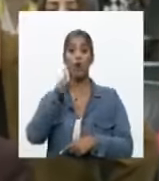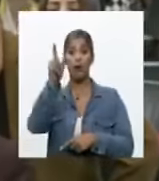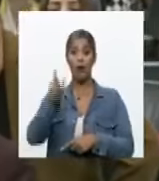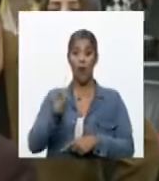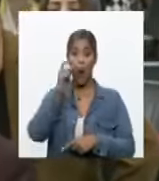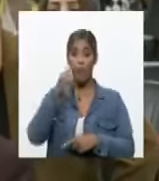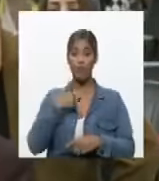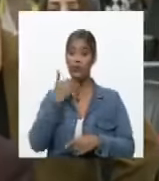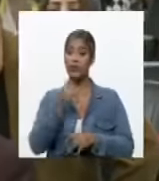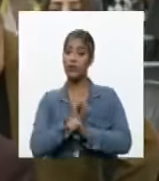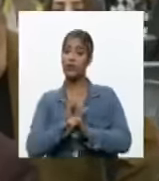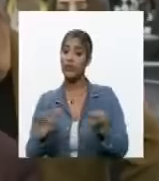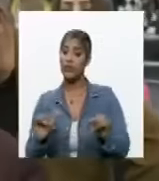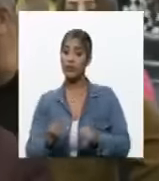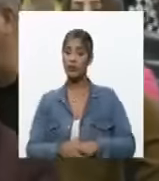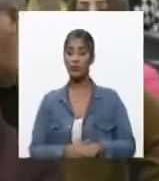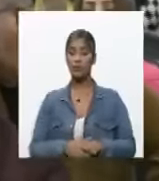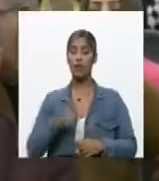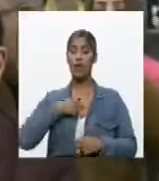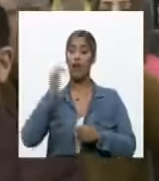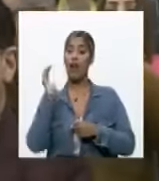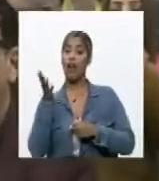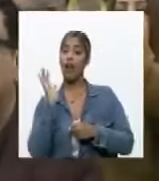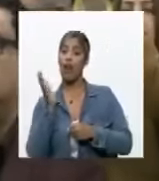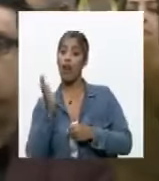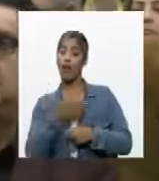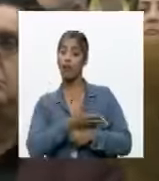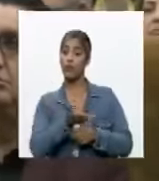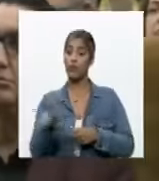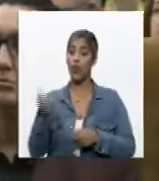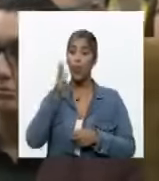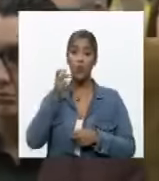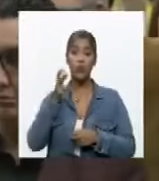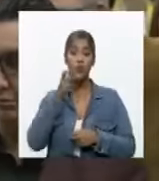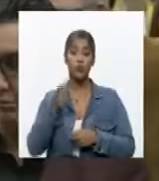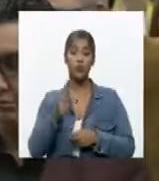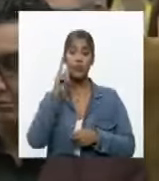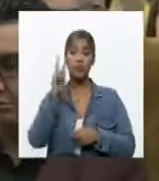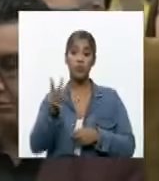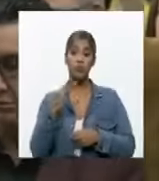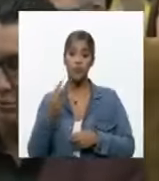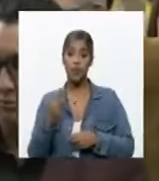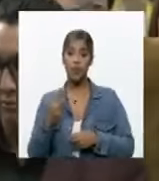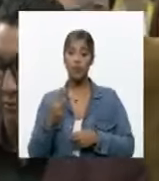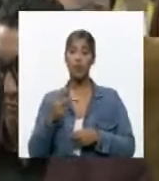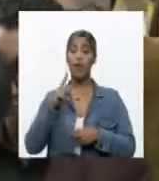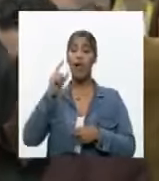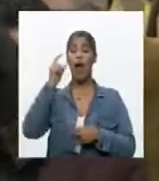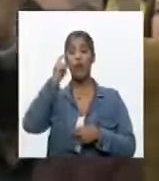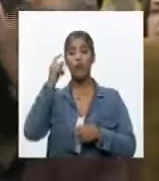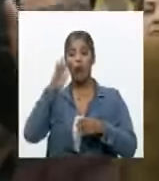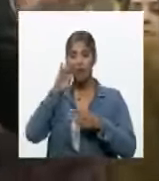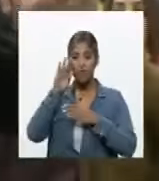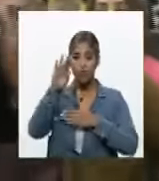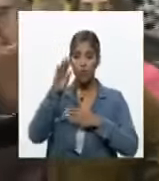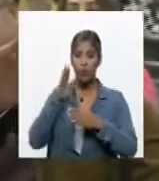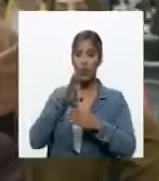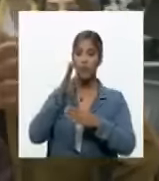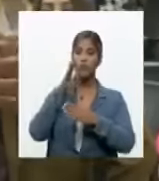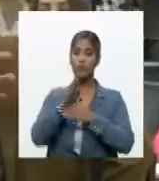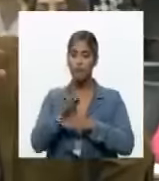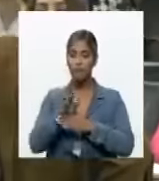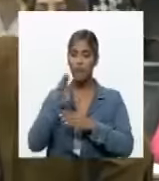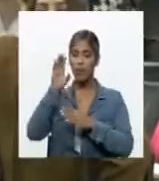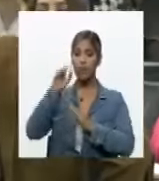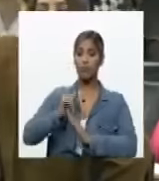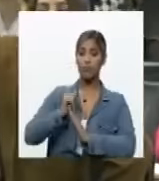con esto culmino, presidente, junta directiva, hermanos y hermanas, diputados, algún día iremos hacia la tierna herida de la